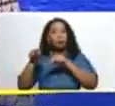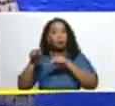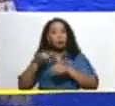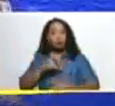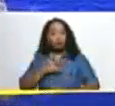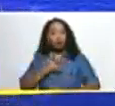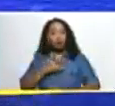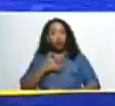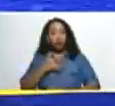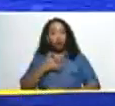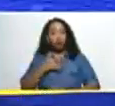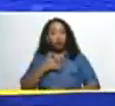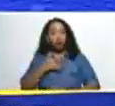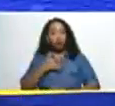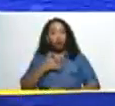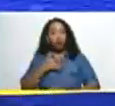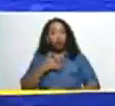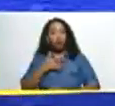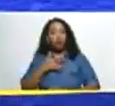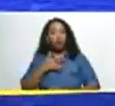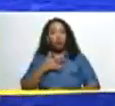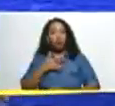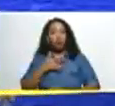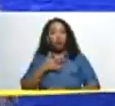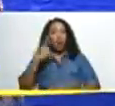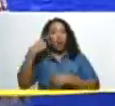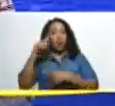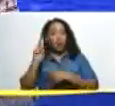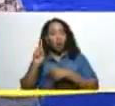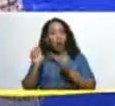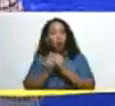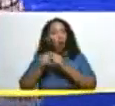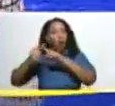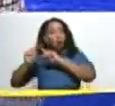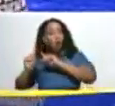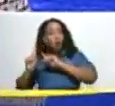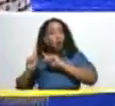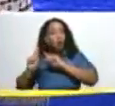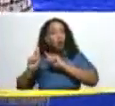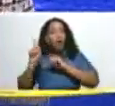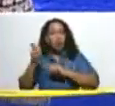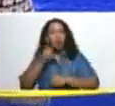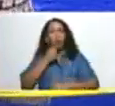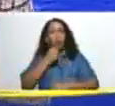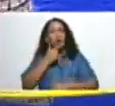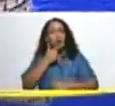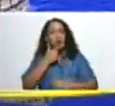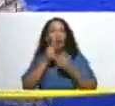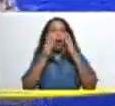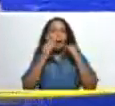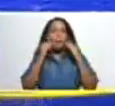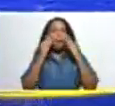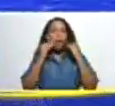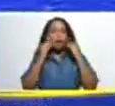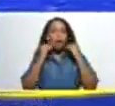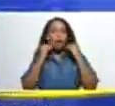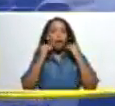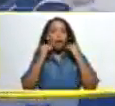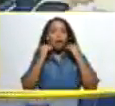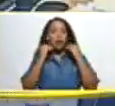sentimiento, ¿no? De uno se protegen unos con otros. Eso es muy bonito, o sea, es una experiencia en